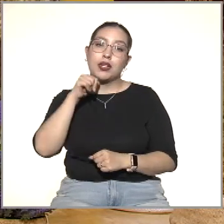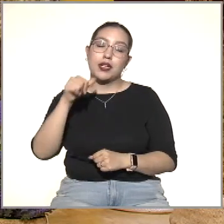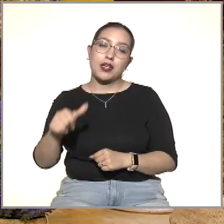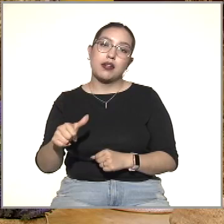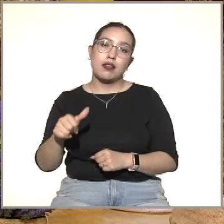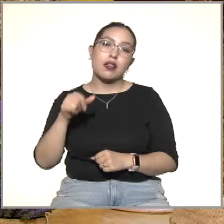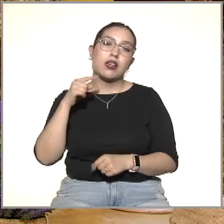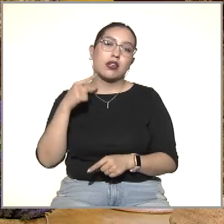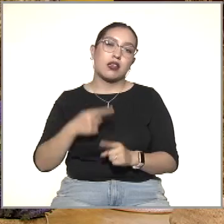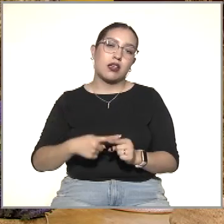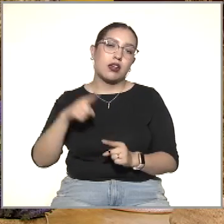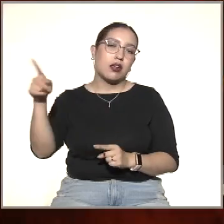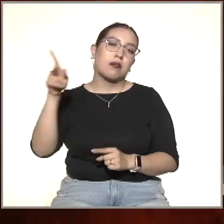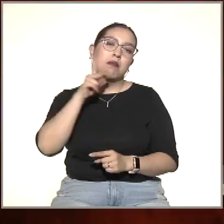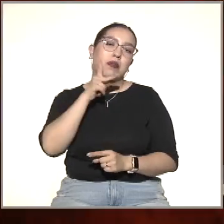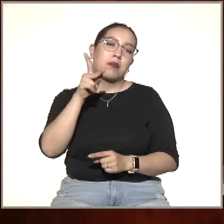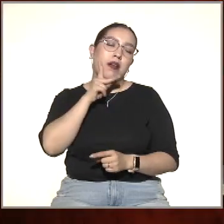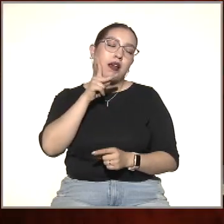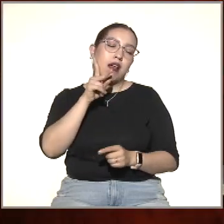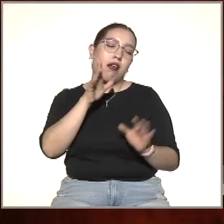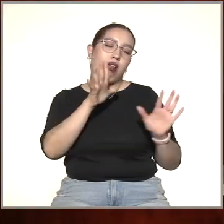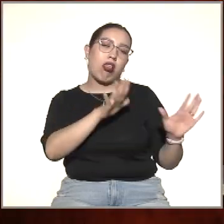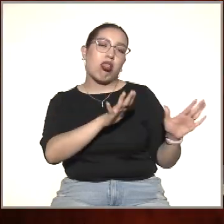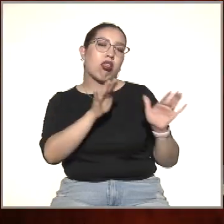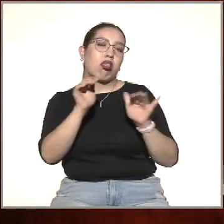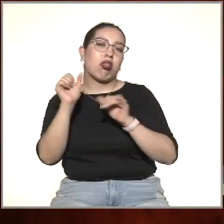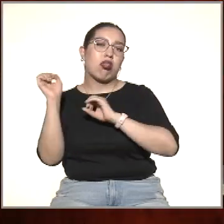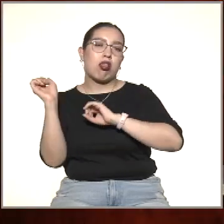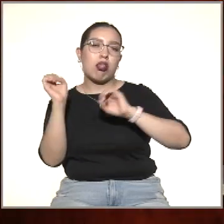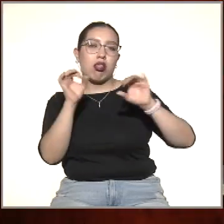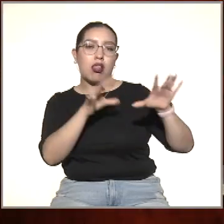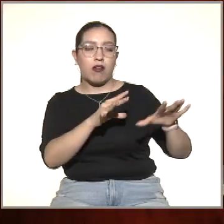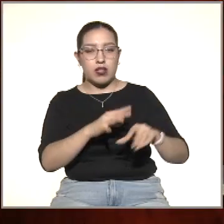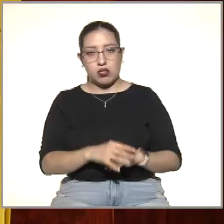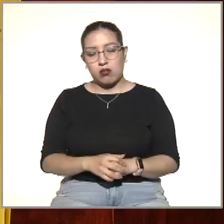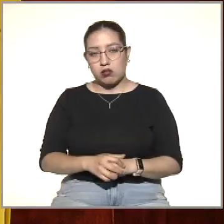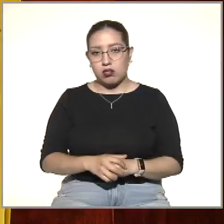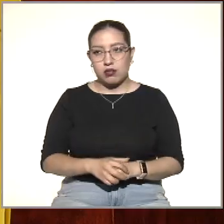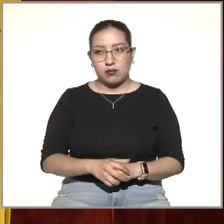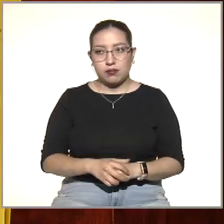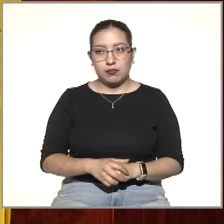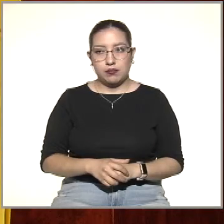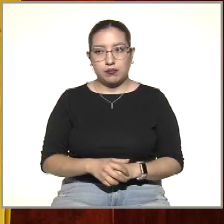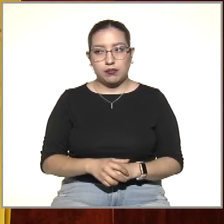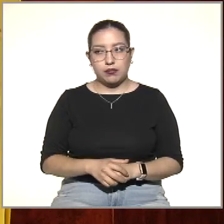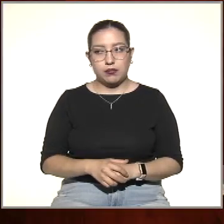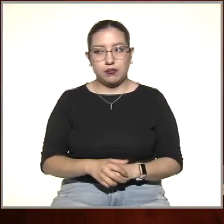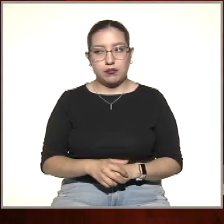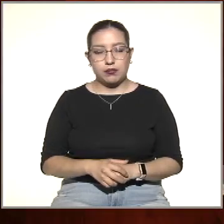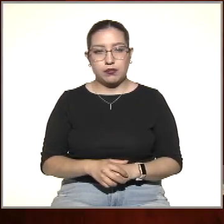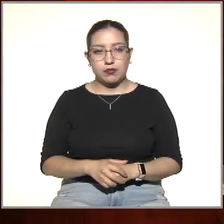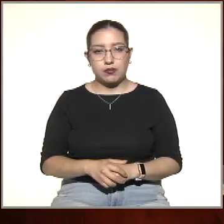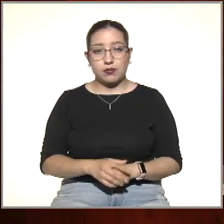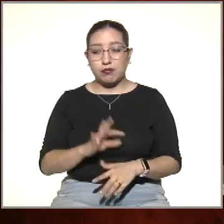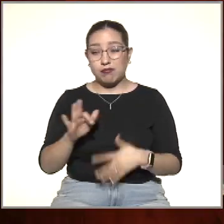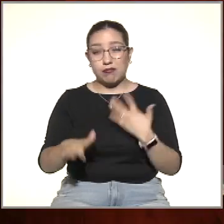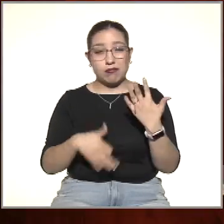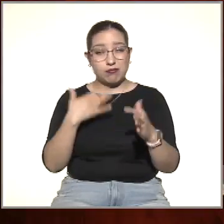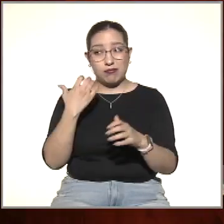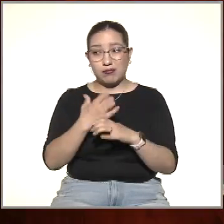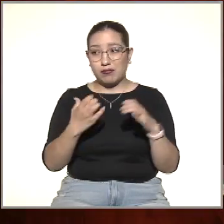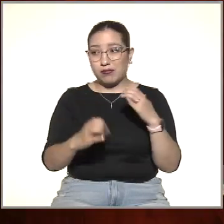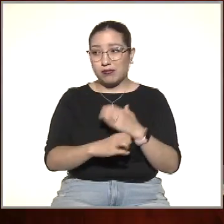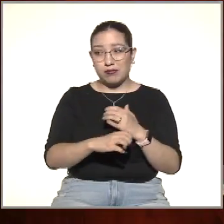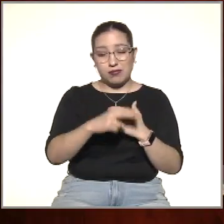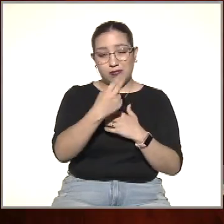casi siempre es el padre el que abandona. También hay madres que abandonan, pero menos. Entonces, todo lo que no se puede nombrar, pensaba